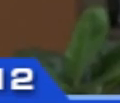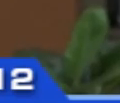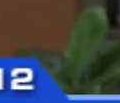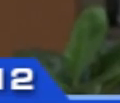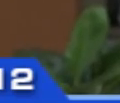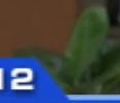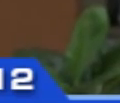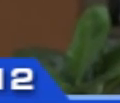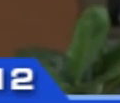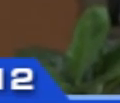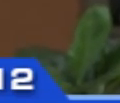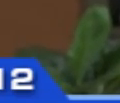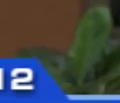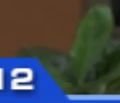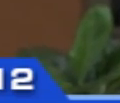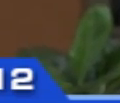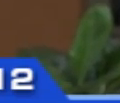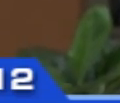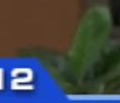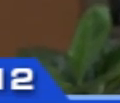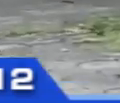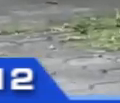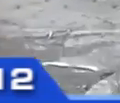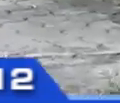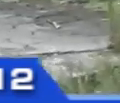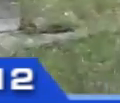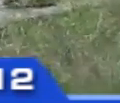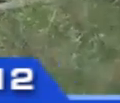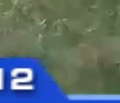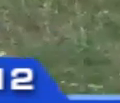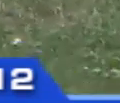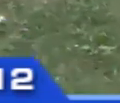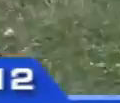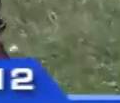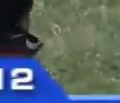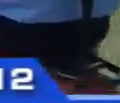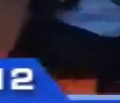gobierno para eliminar la competencia política y las candidaturas opositoras en